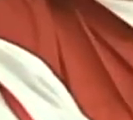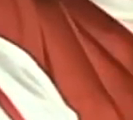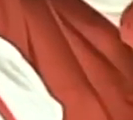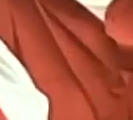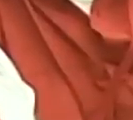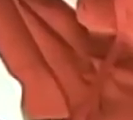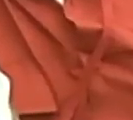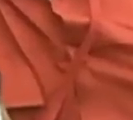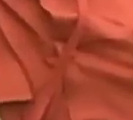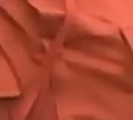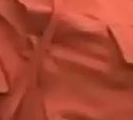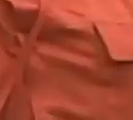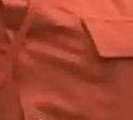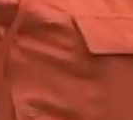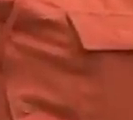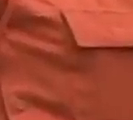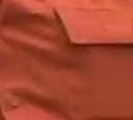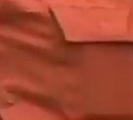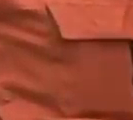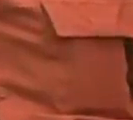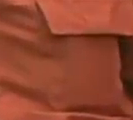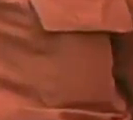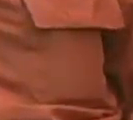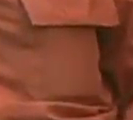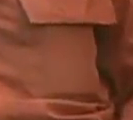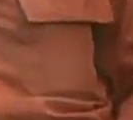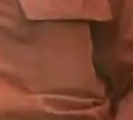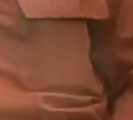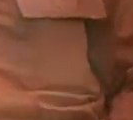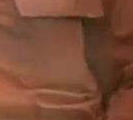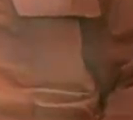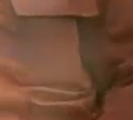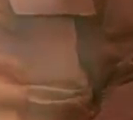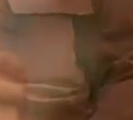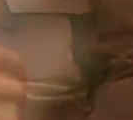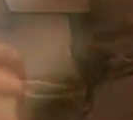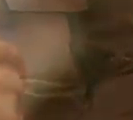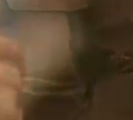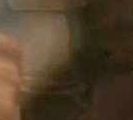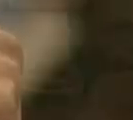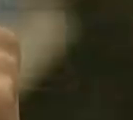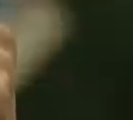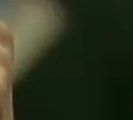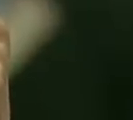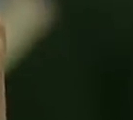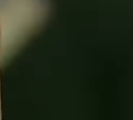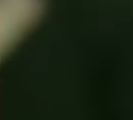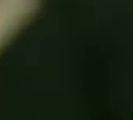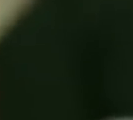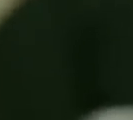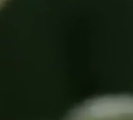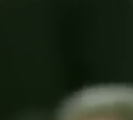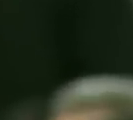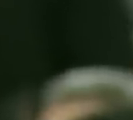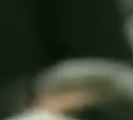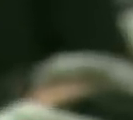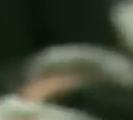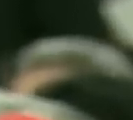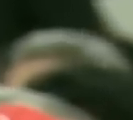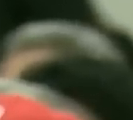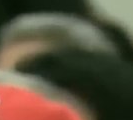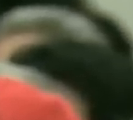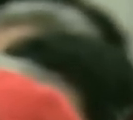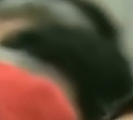con una dirección colectiva cada vez más unida, cada vez más trabajadora, con una agenda que exprese